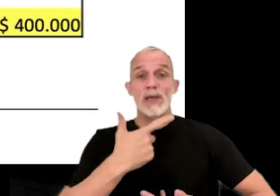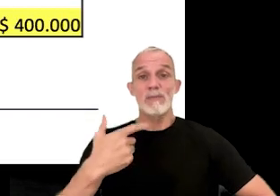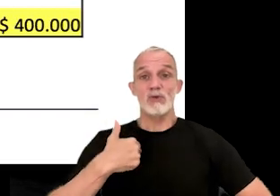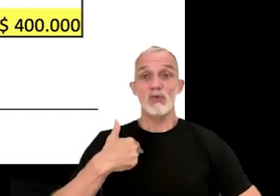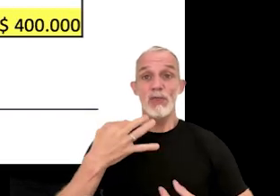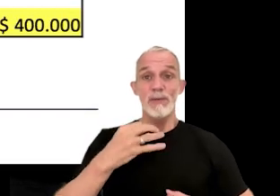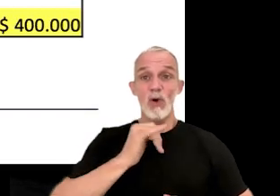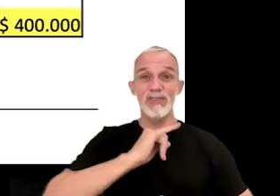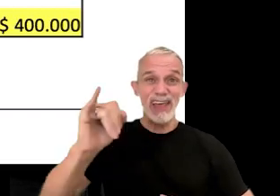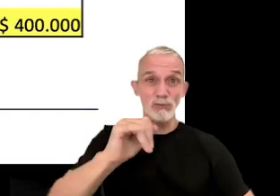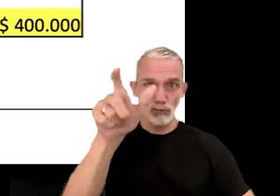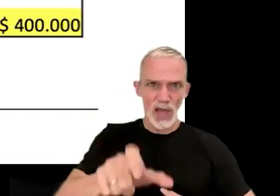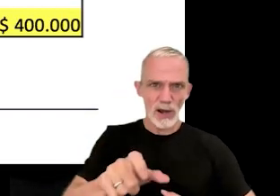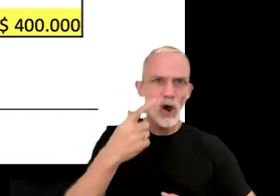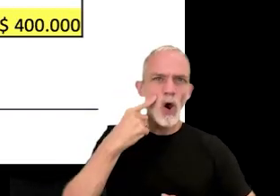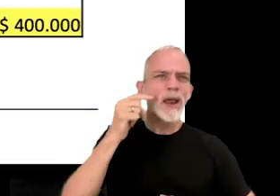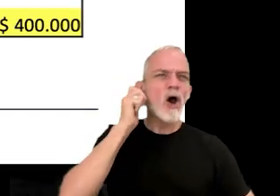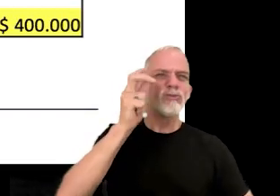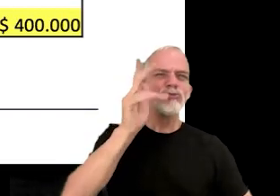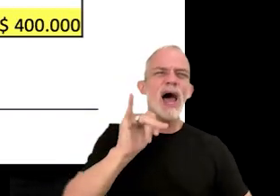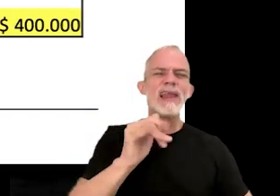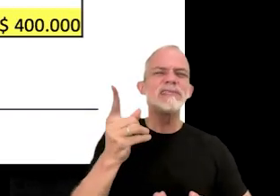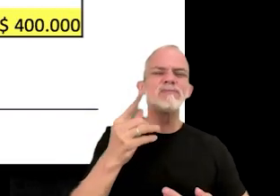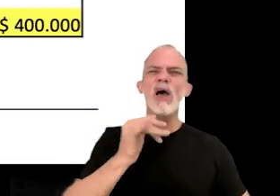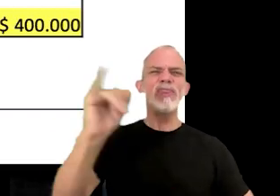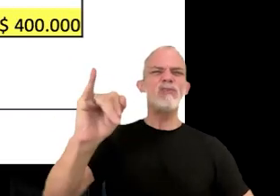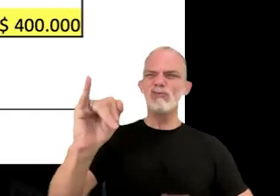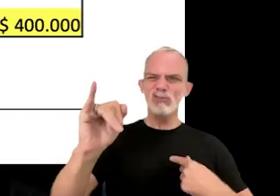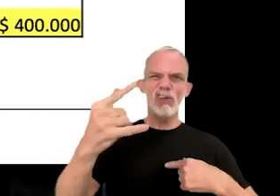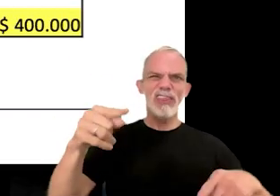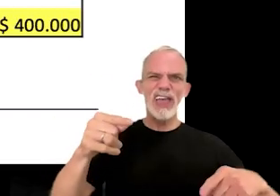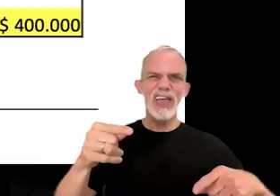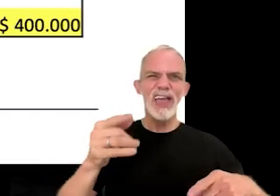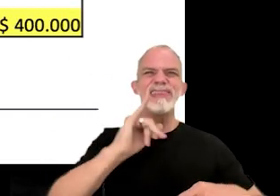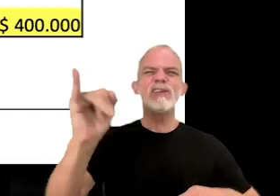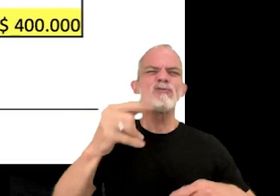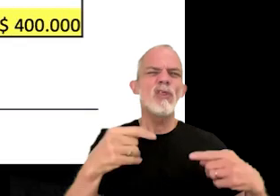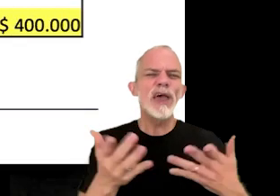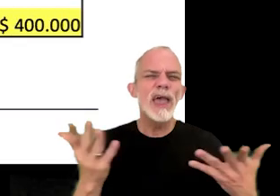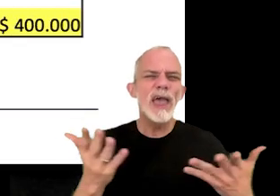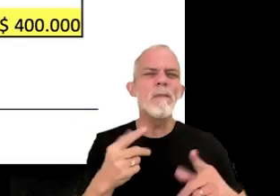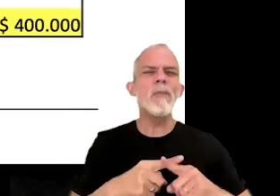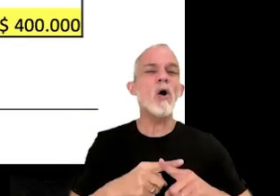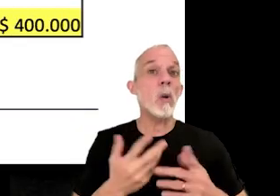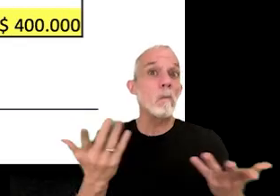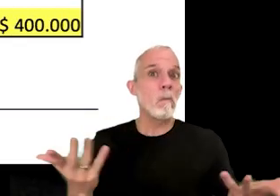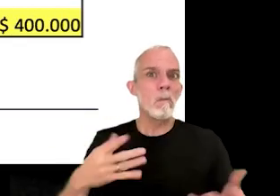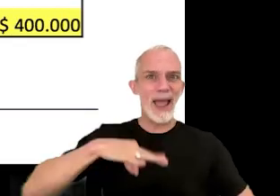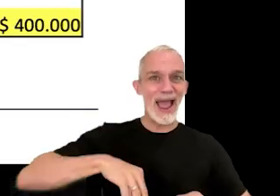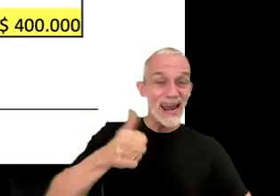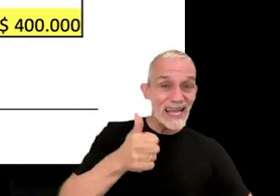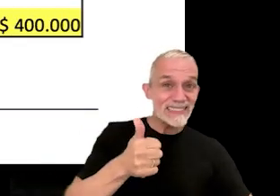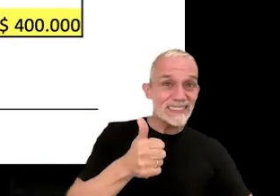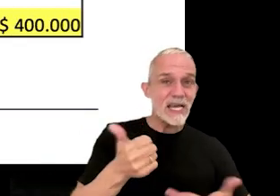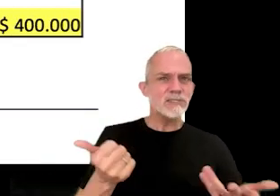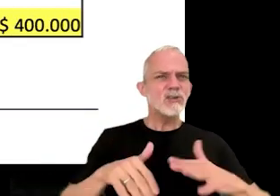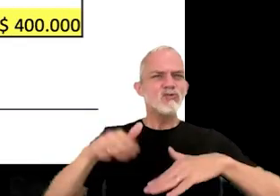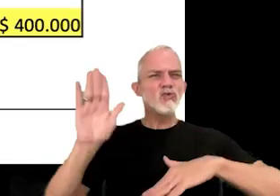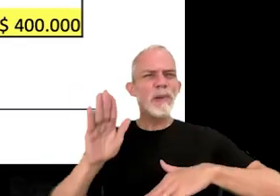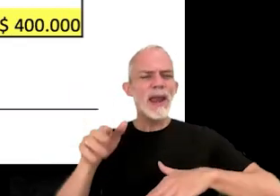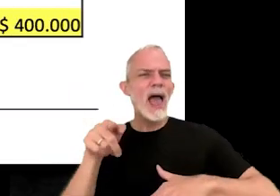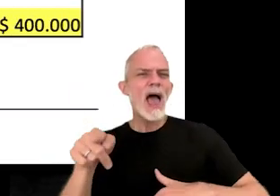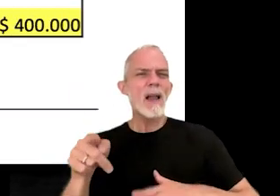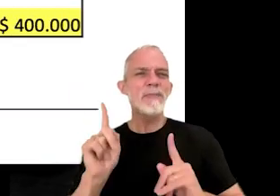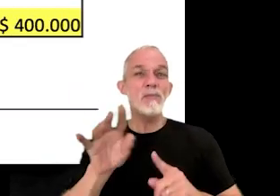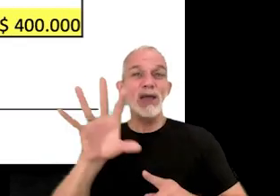denunciar a este contribuyente, por qué lo denuncio? Lo denuncio por ganancias que supera